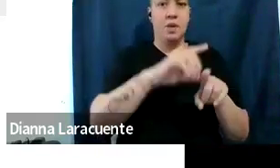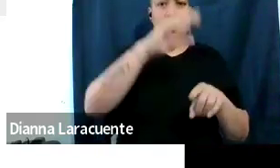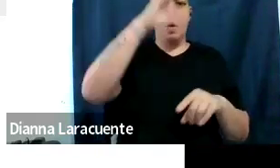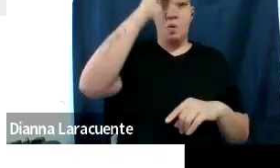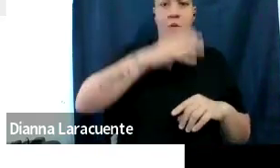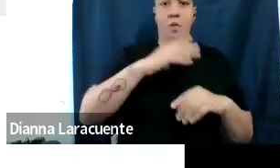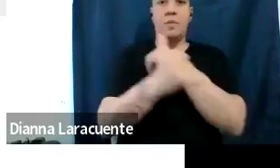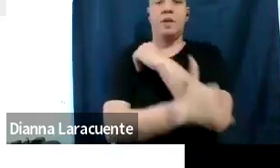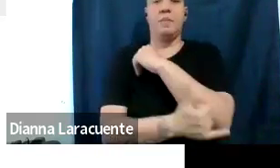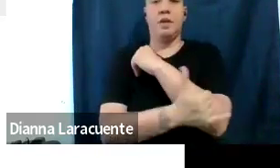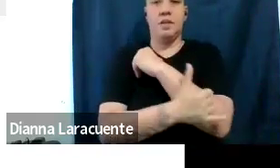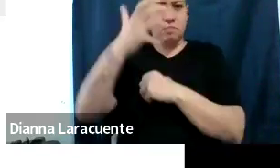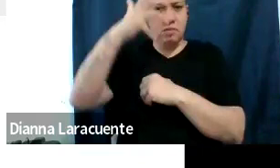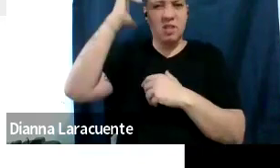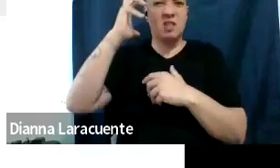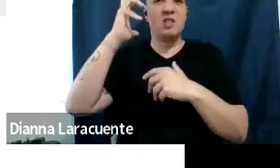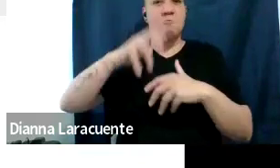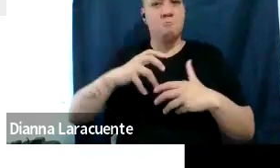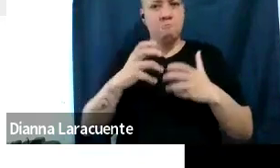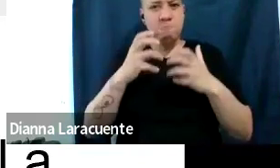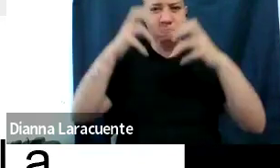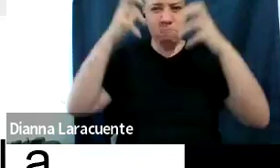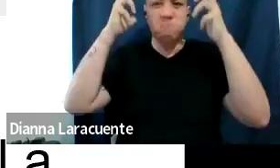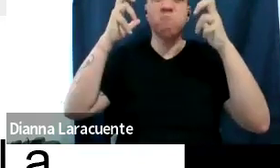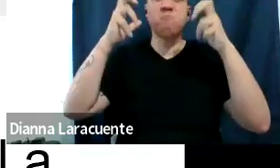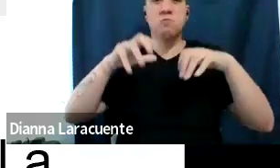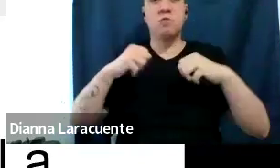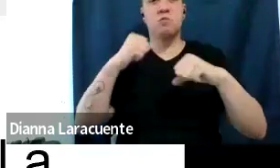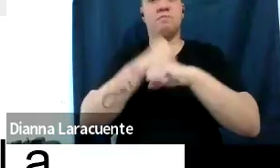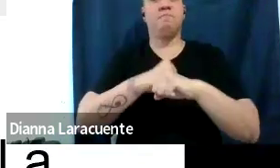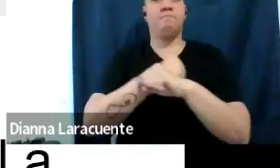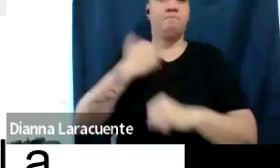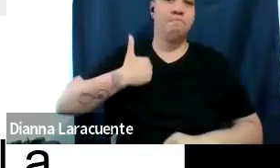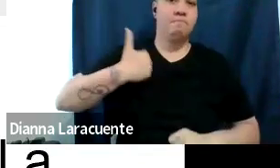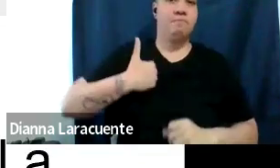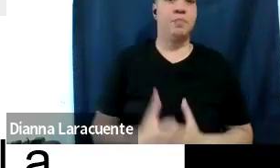fiera, cuando sigue para adelante, que vamos a leer unas cosas de Thomas Hill.